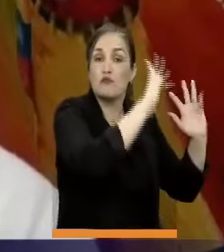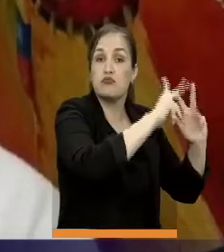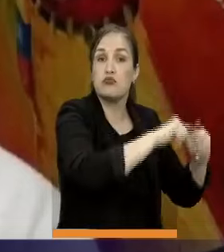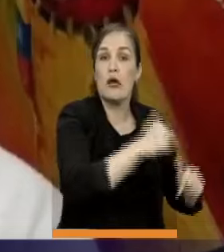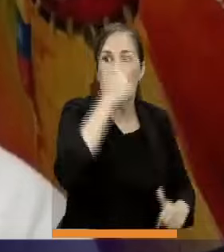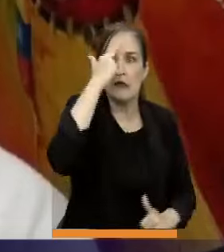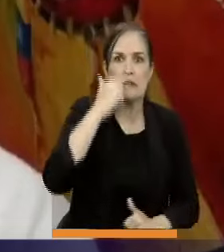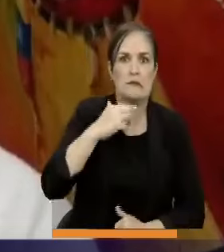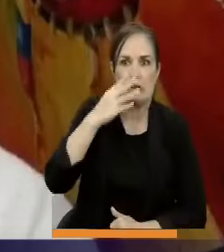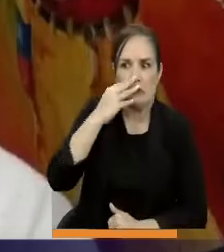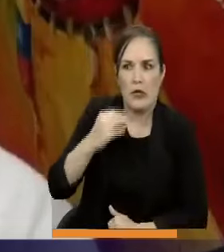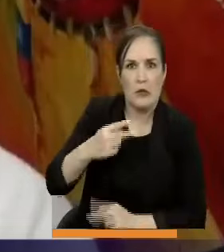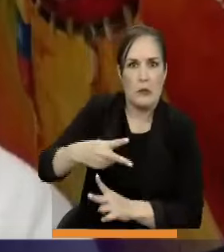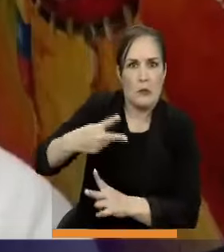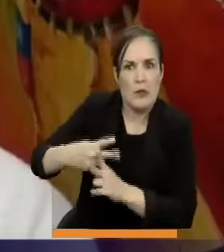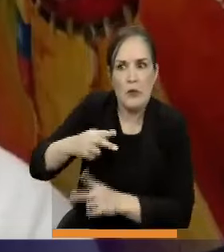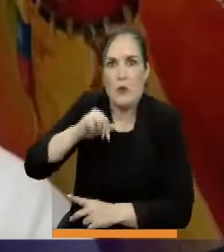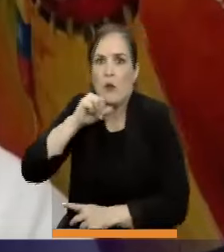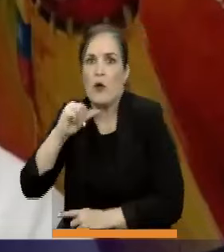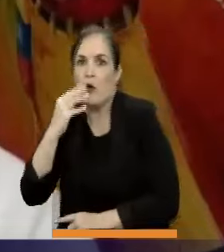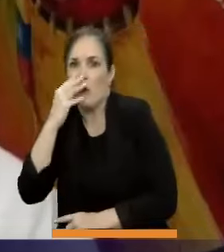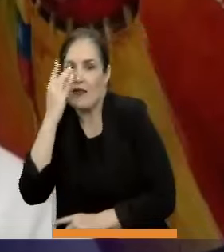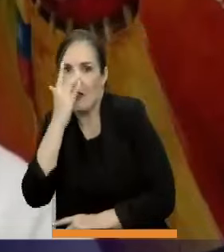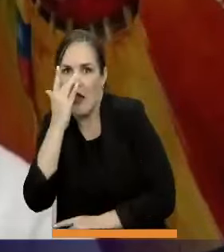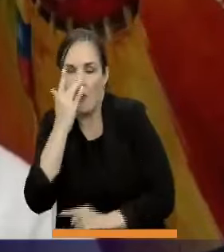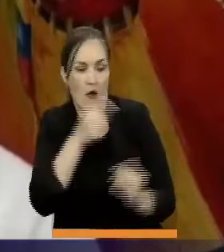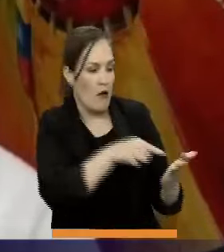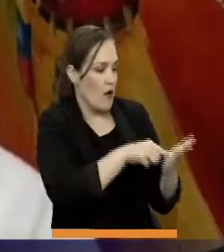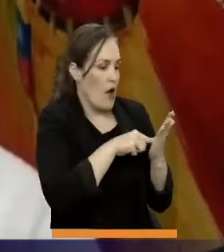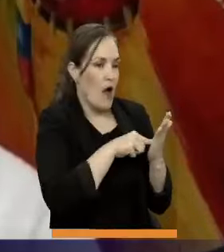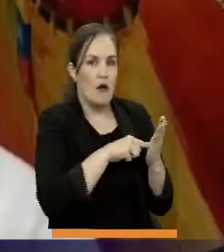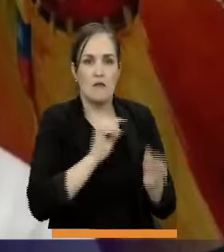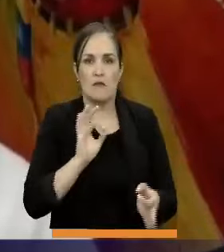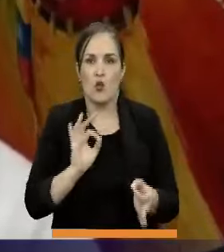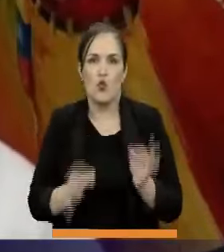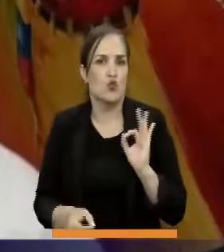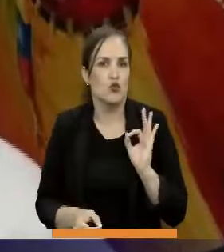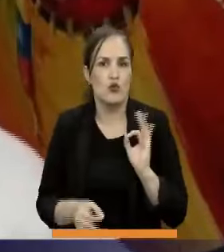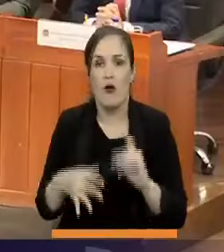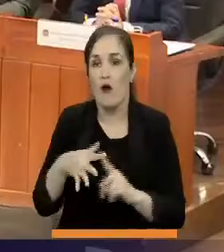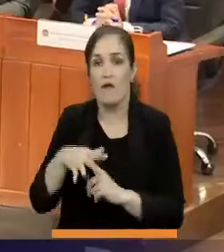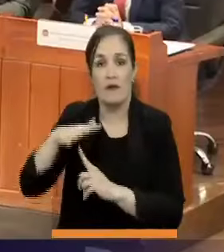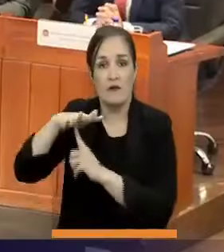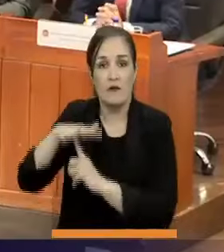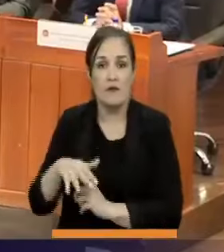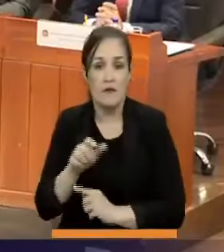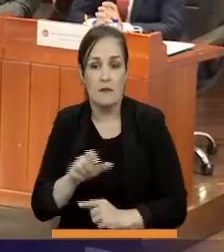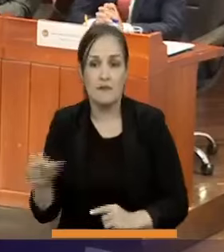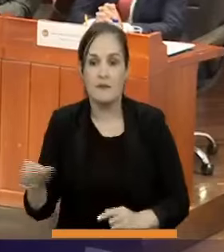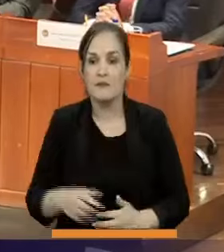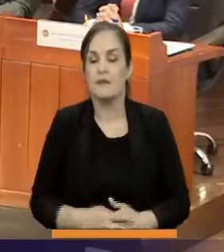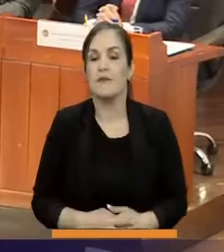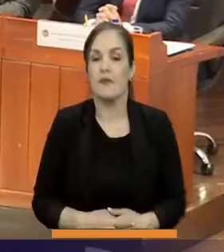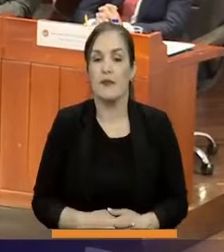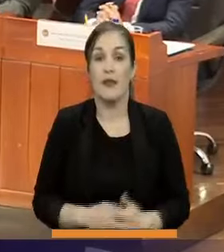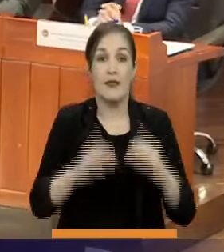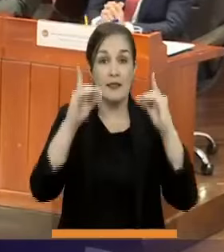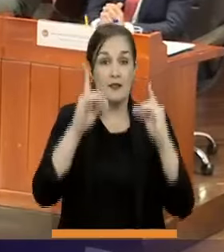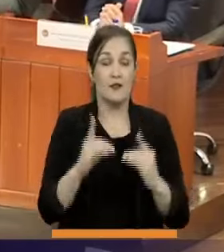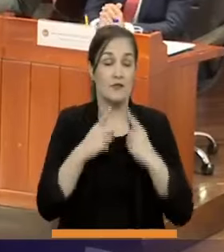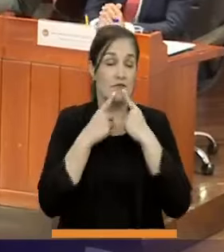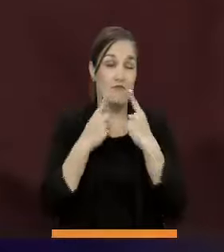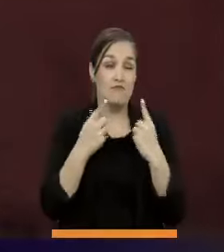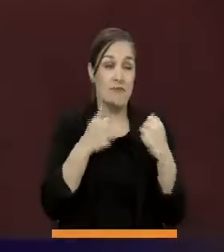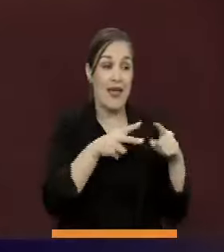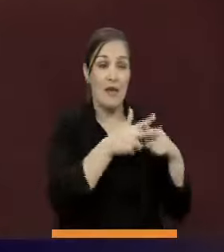que es más proclive al delito, lo que es una injusticia contra esos sectores. Aclaró la decisión que este tipo de herramientas